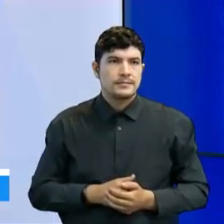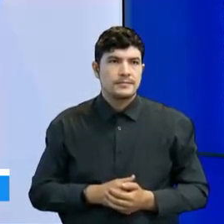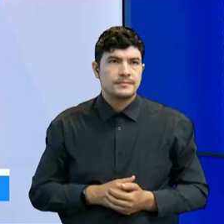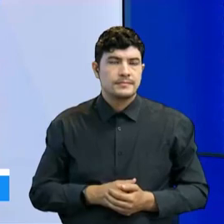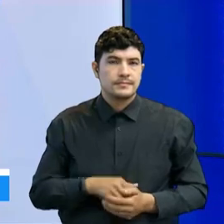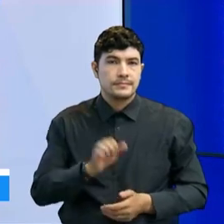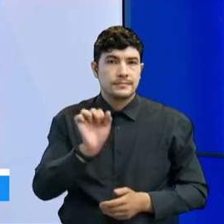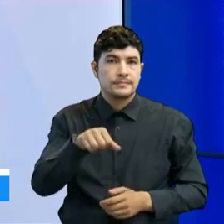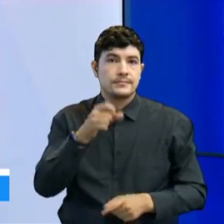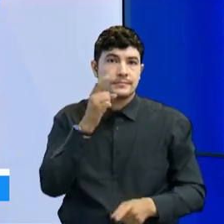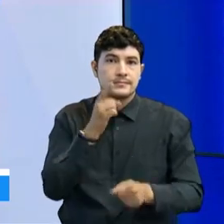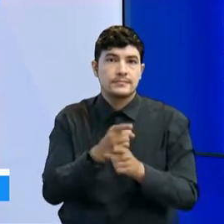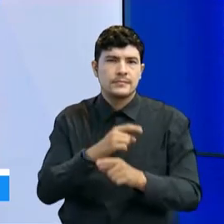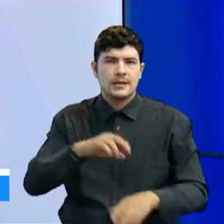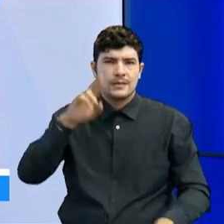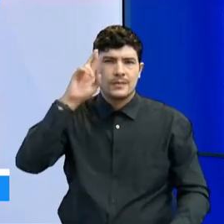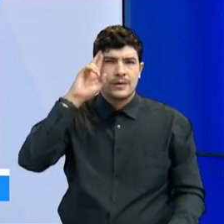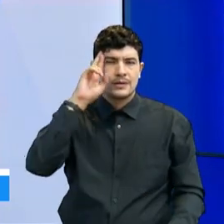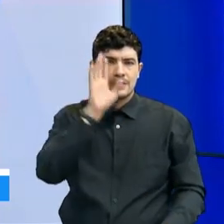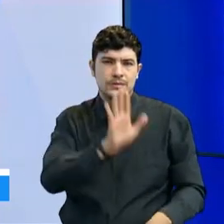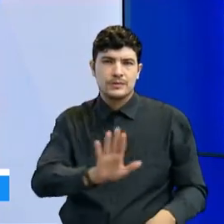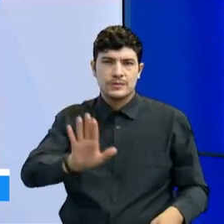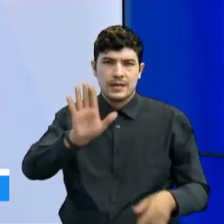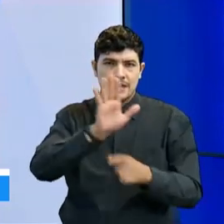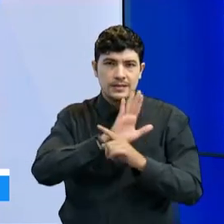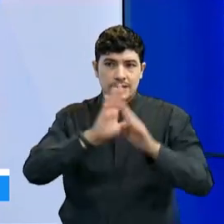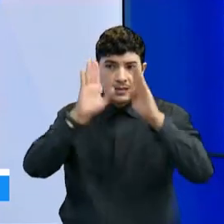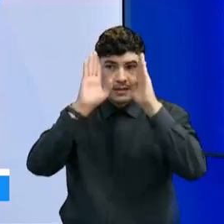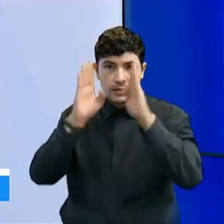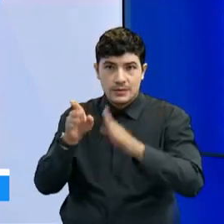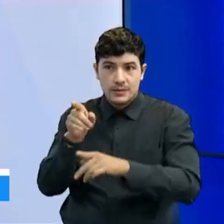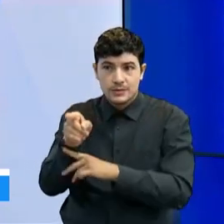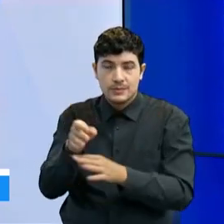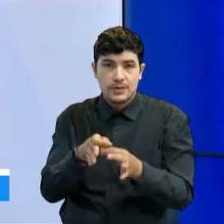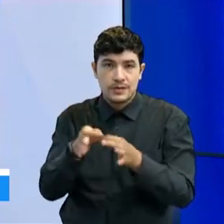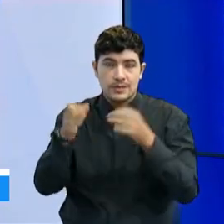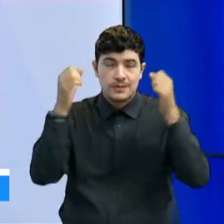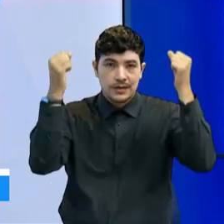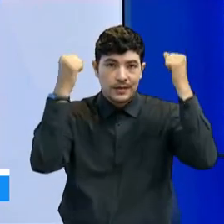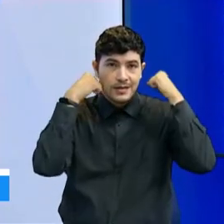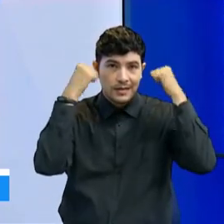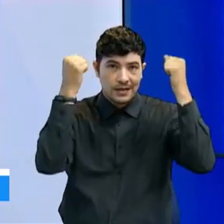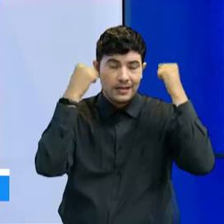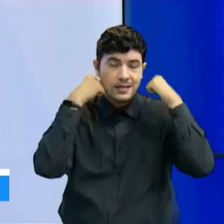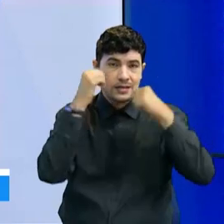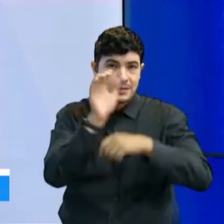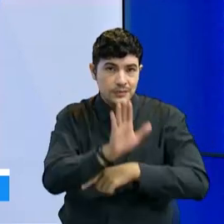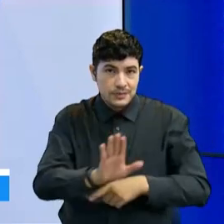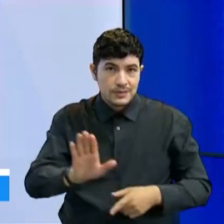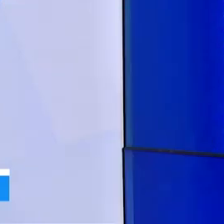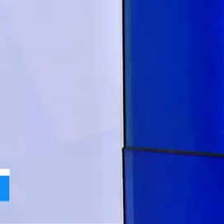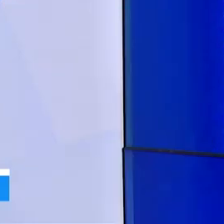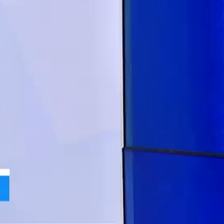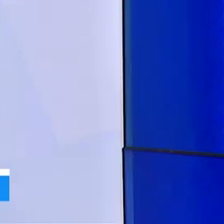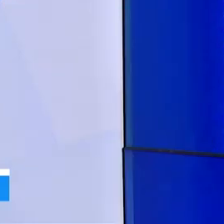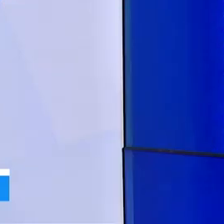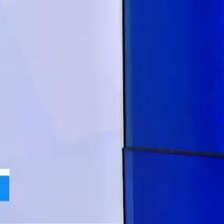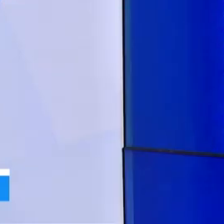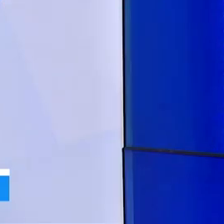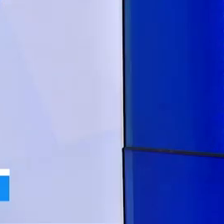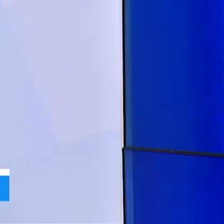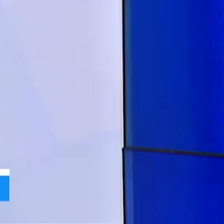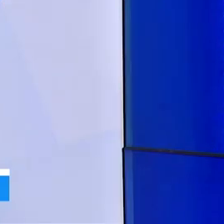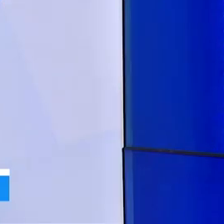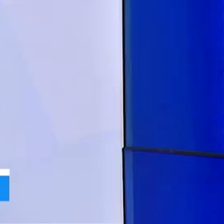Así que ustedes muy atentos allí en Piedecuesta. Recuerden que no hay que dar papaya y hay que cumplir con todos los protocolos